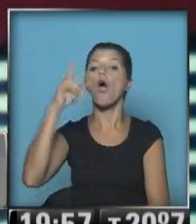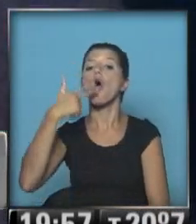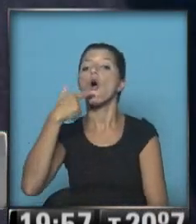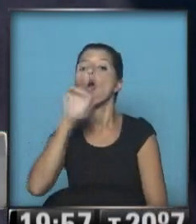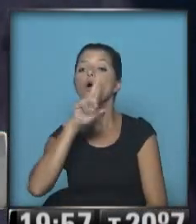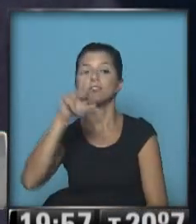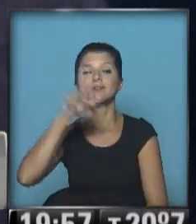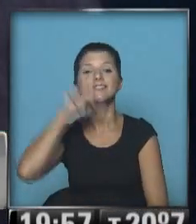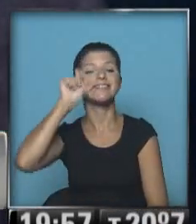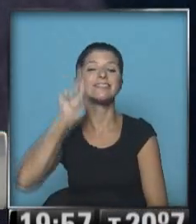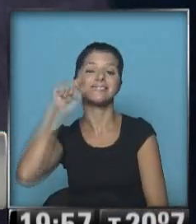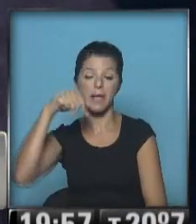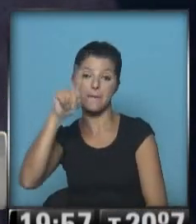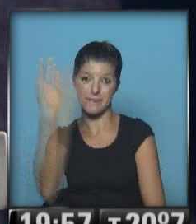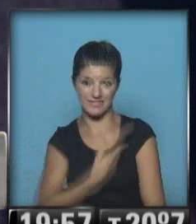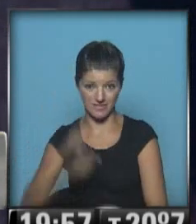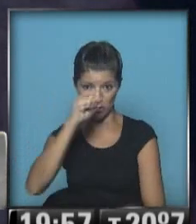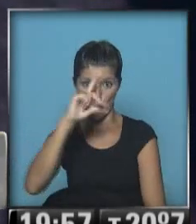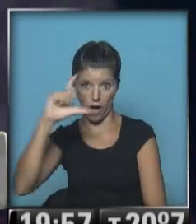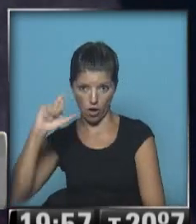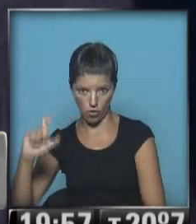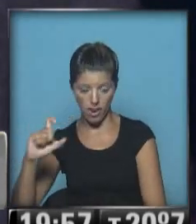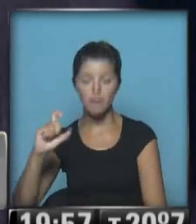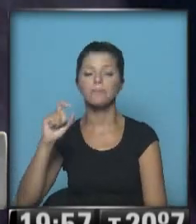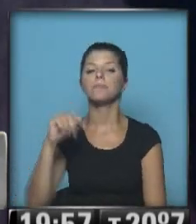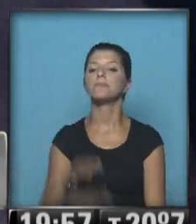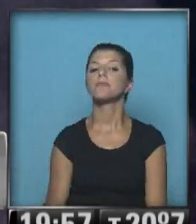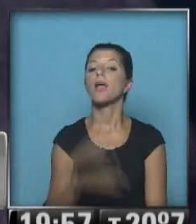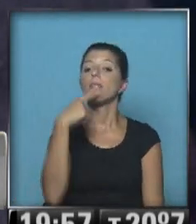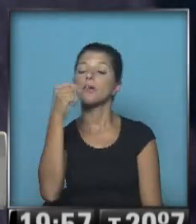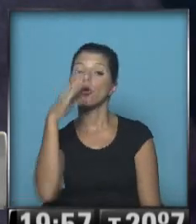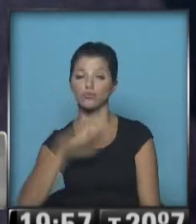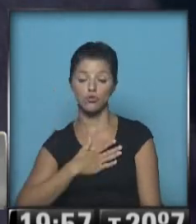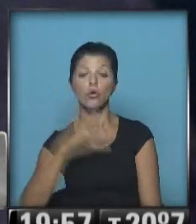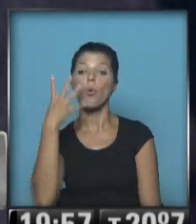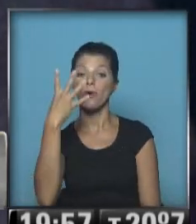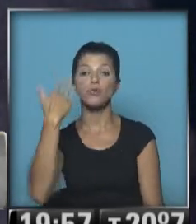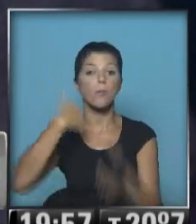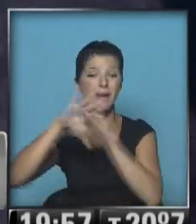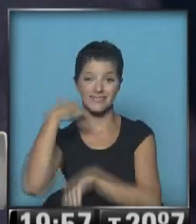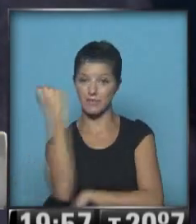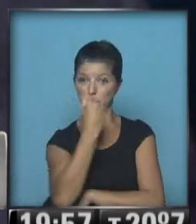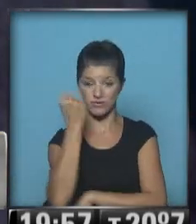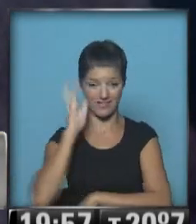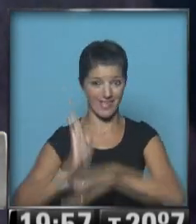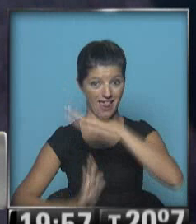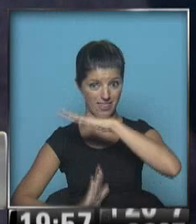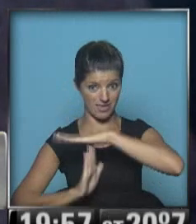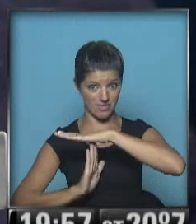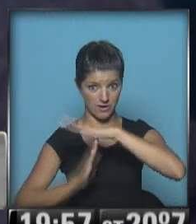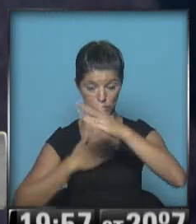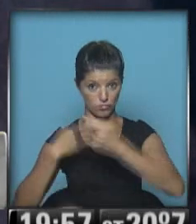presidente de coca-cola en Argentina tuvimos a cuatro de nuestros más importantes y prominentes líderes de nuestro